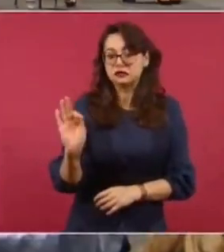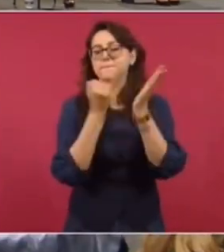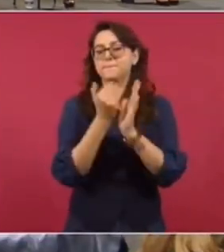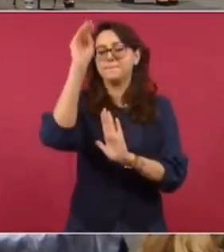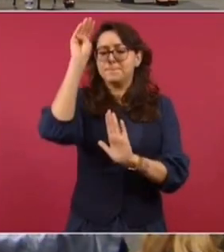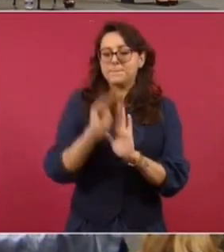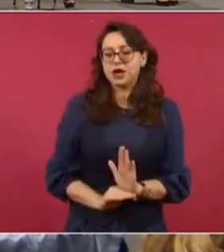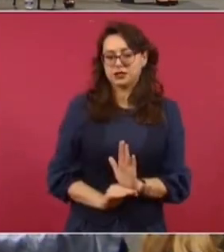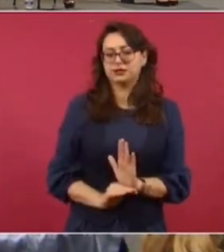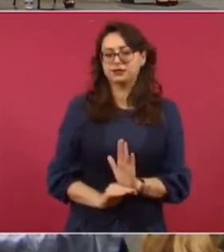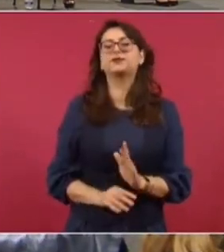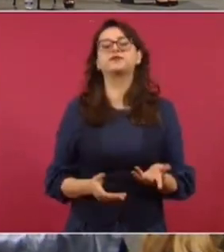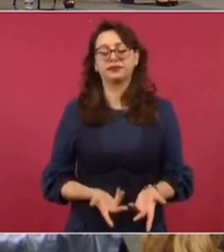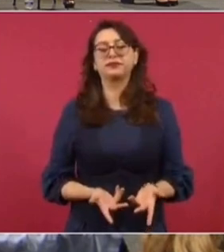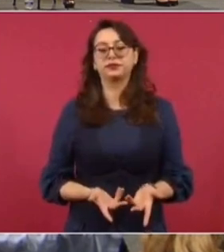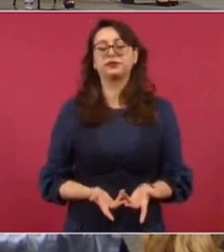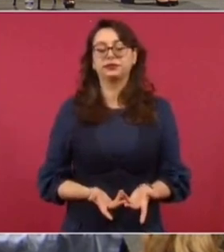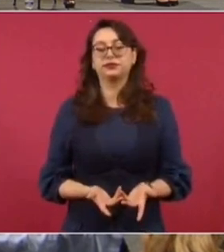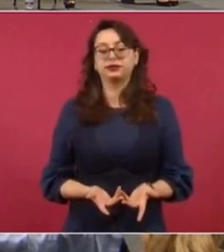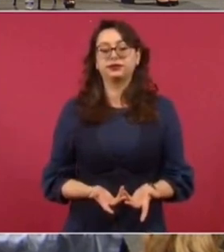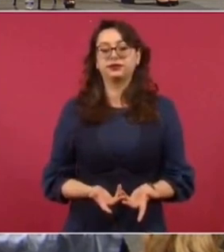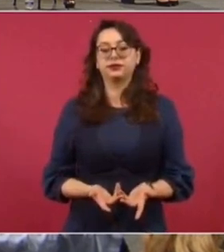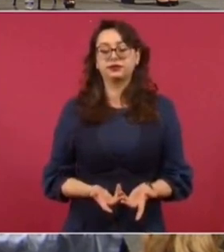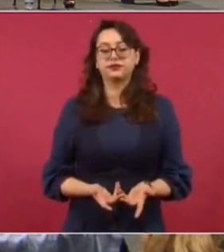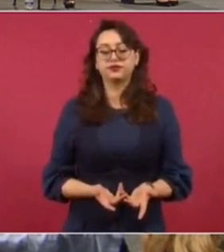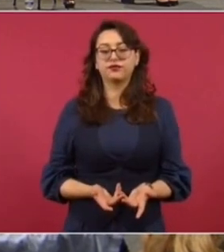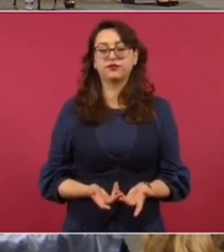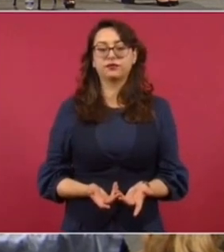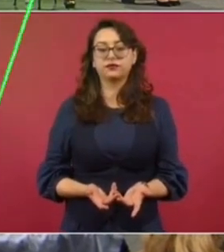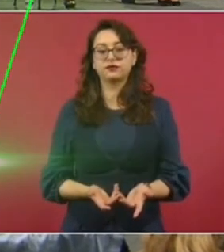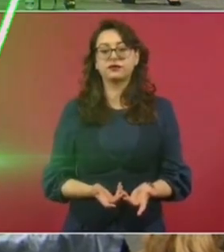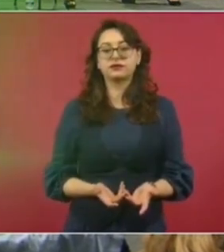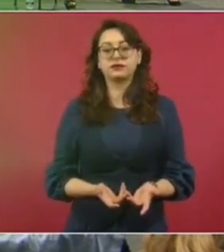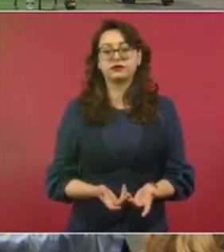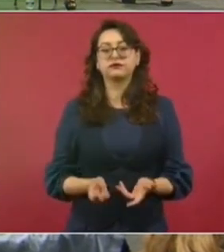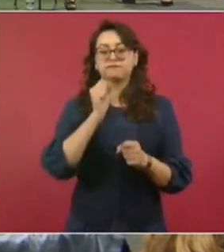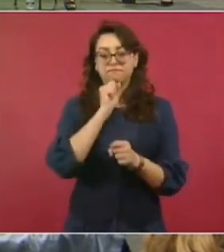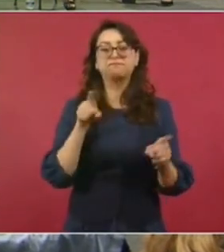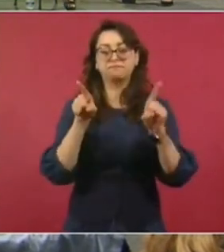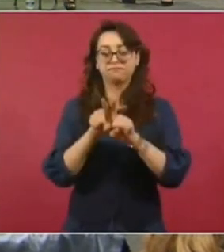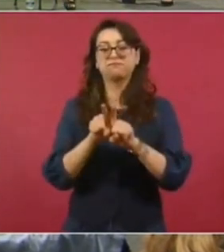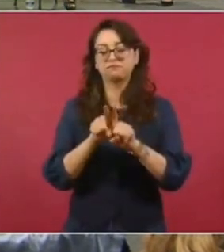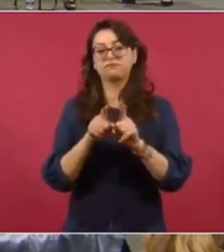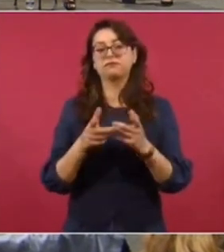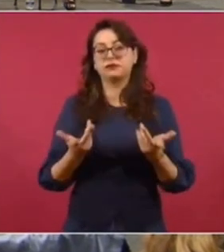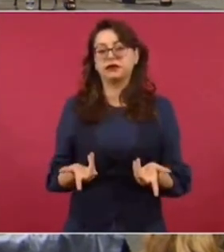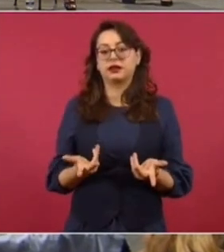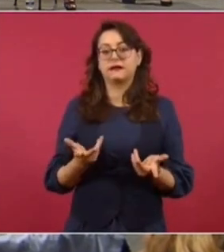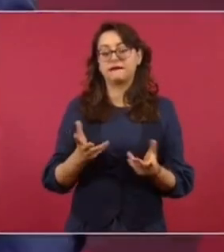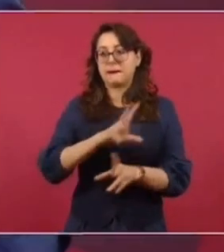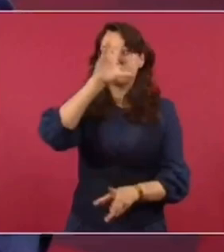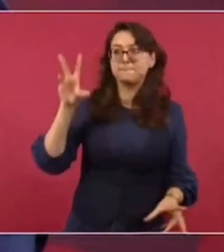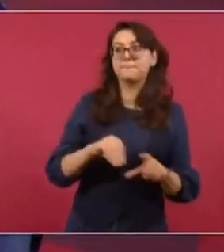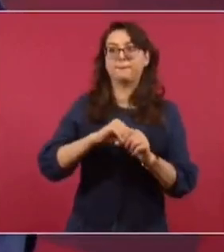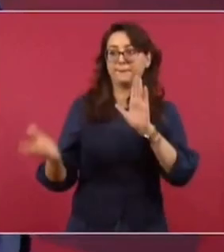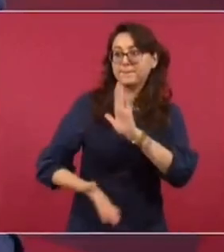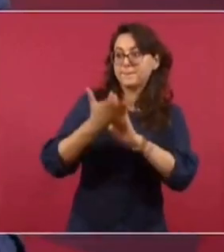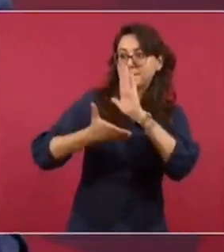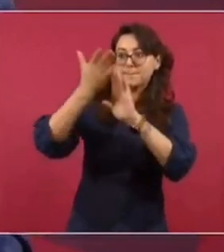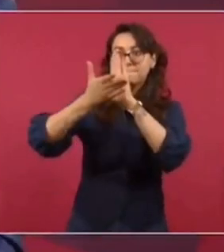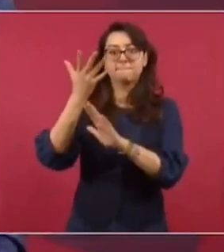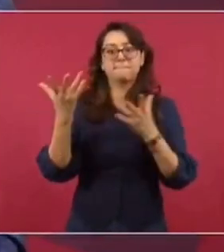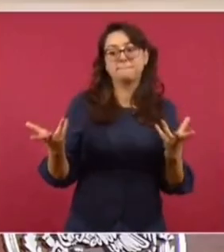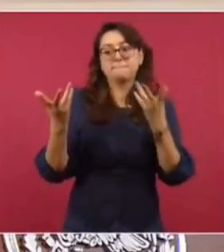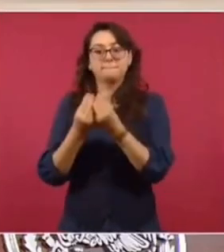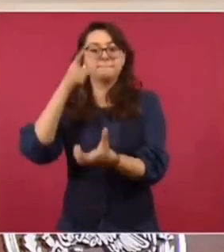bajas. Y también aceptaron de que toda esta infraestructura pasa a formar parte de la Comisión Federal de Electricidad. O sea,